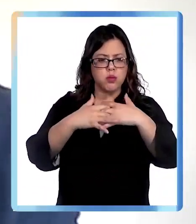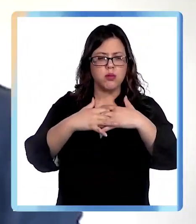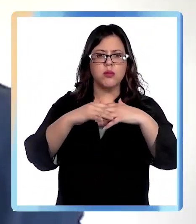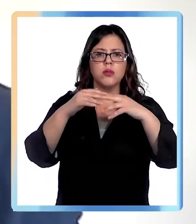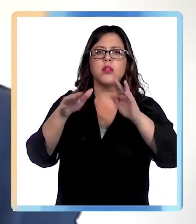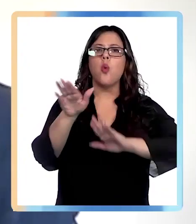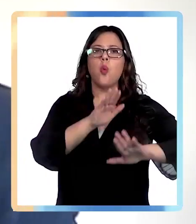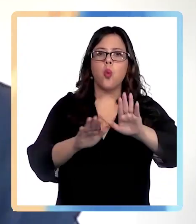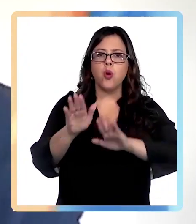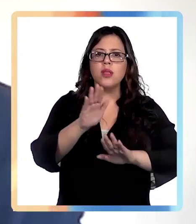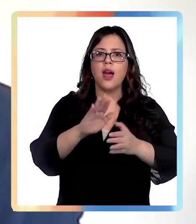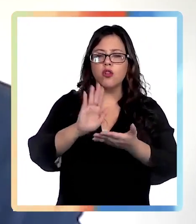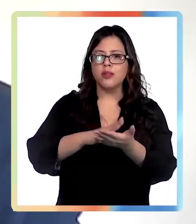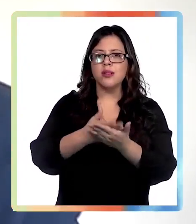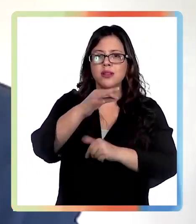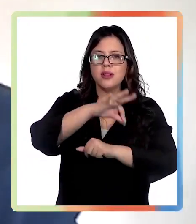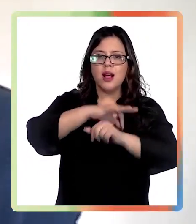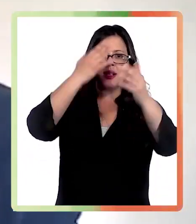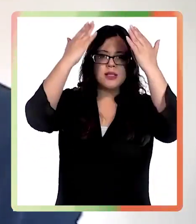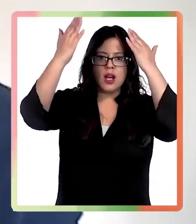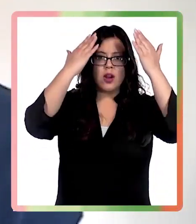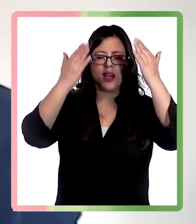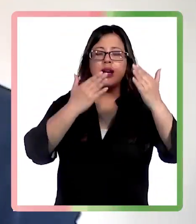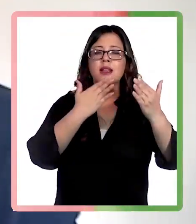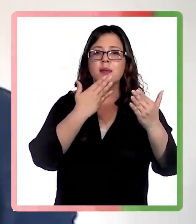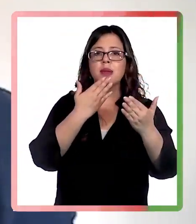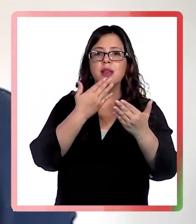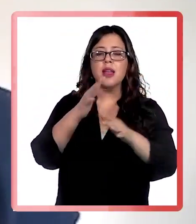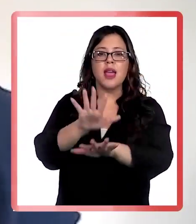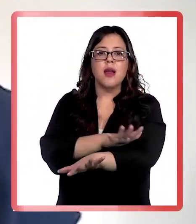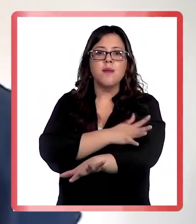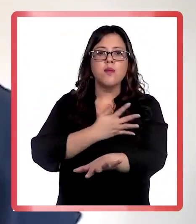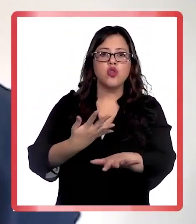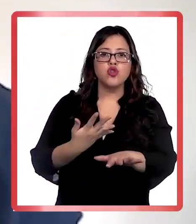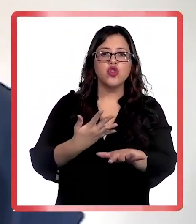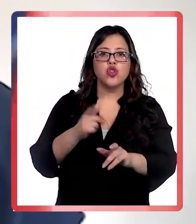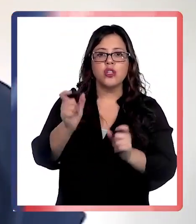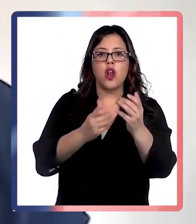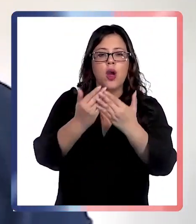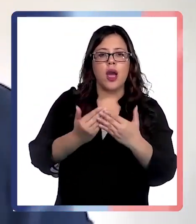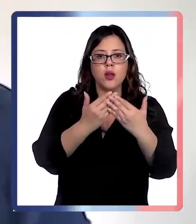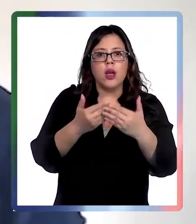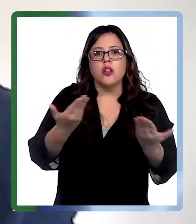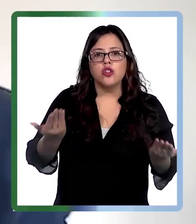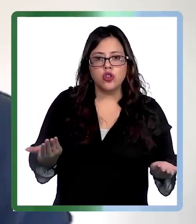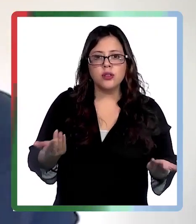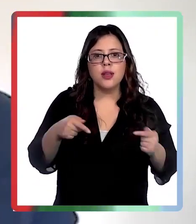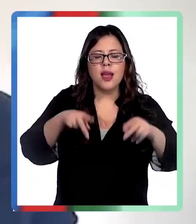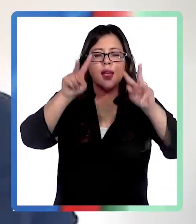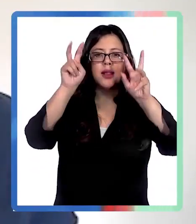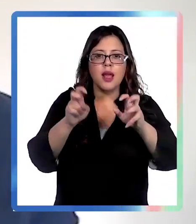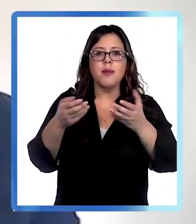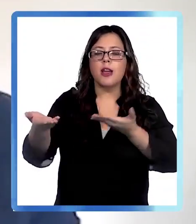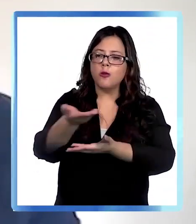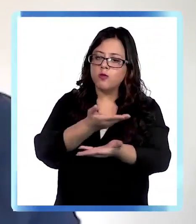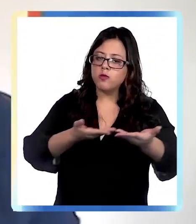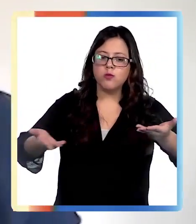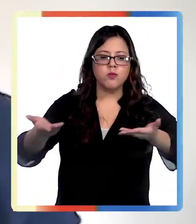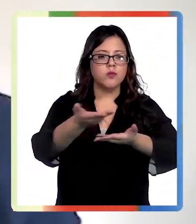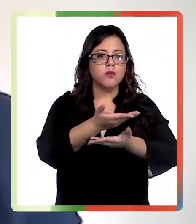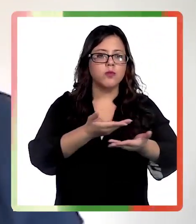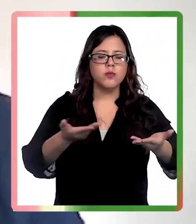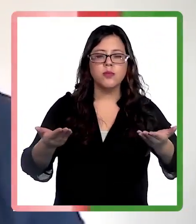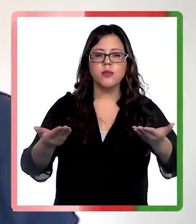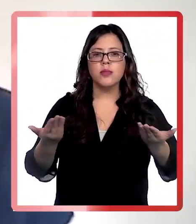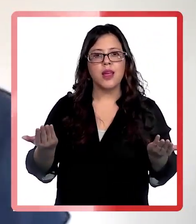temas de el cuidado por la salud mental y el estado socioemocional de sus alumnos. Entonces, el tema de la